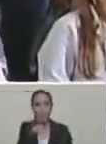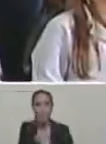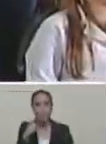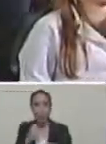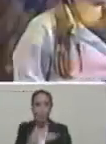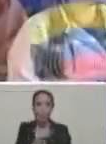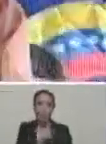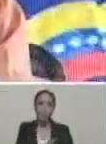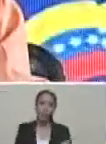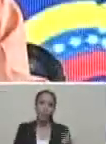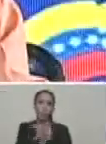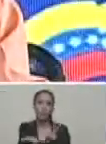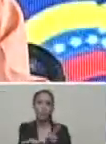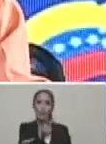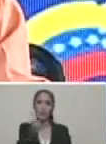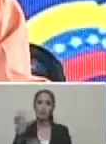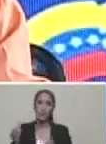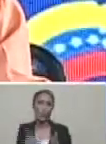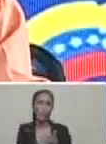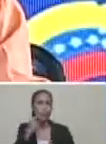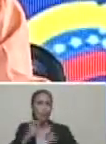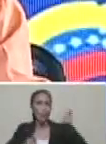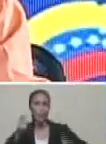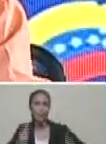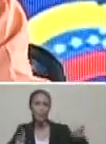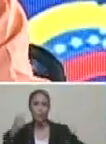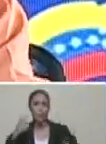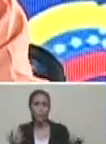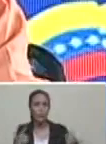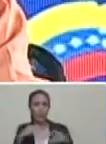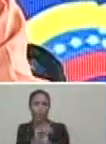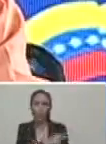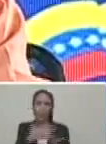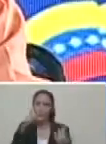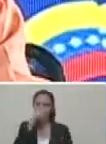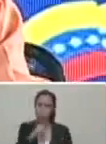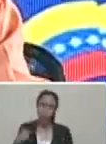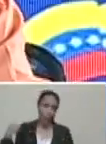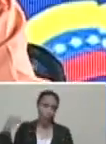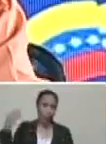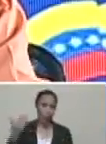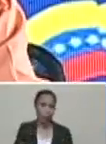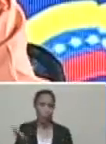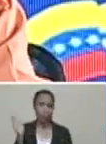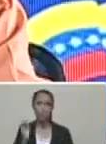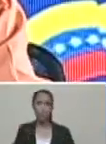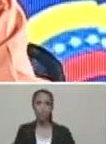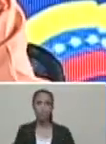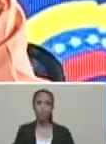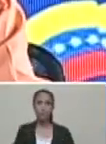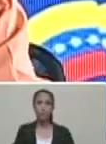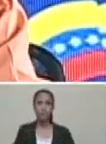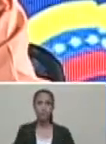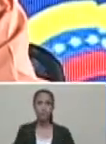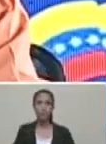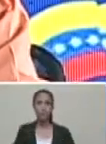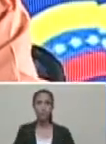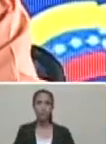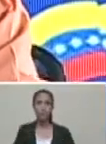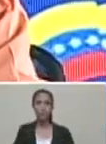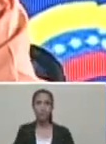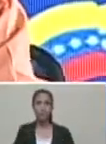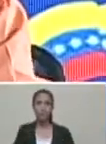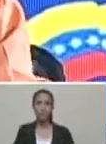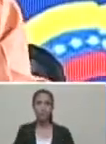sobrepasan los 225 mil colaboradores en 18 años. Solo superado por Angola. Aquí llevamos 18 años, en Angola